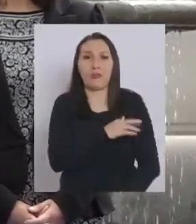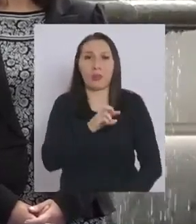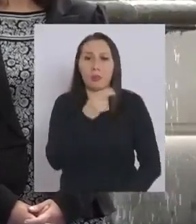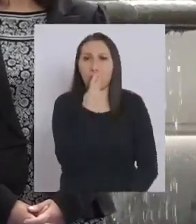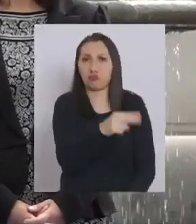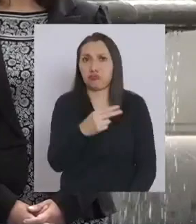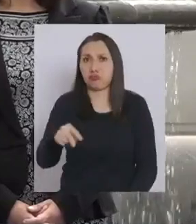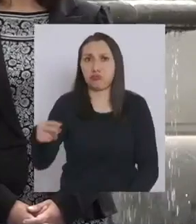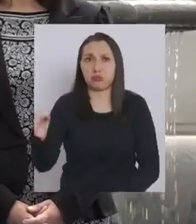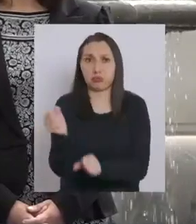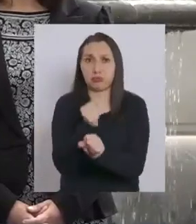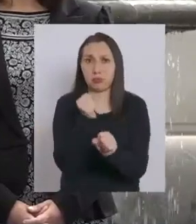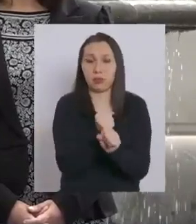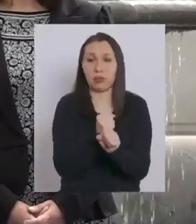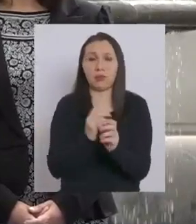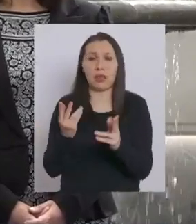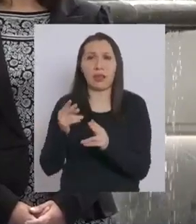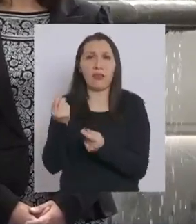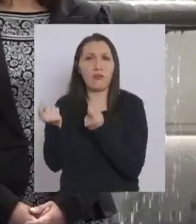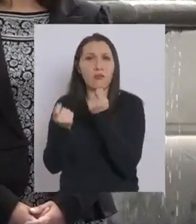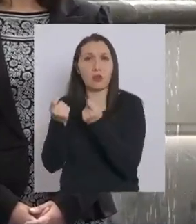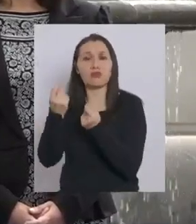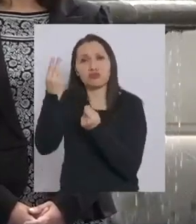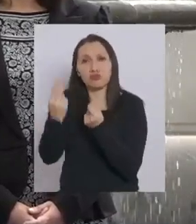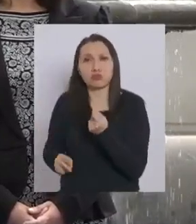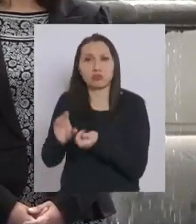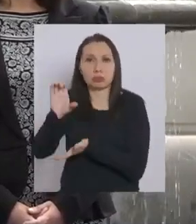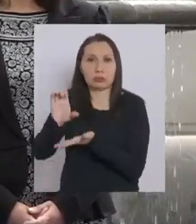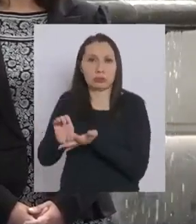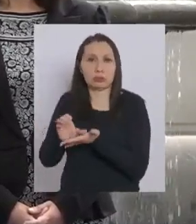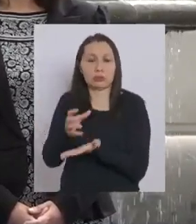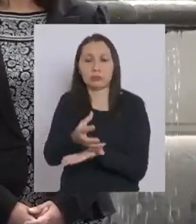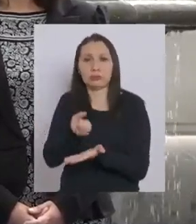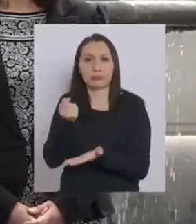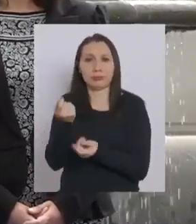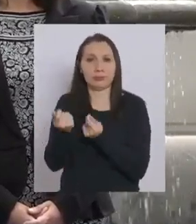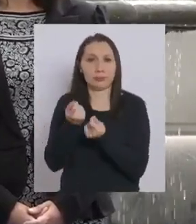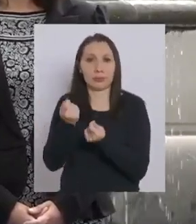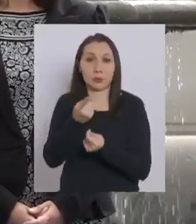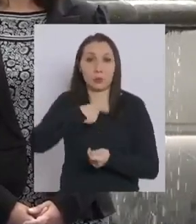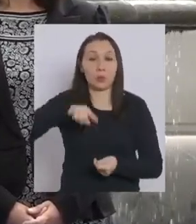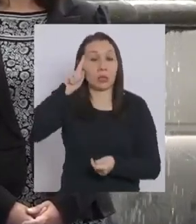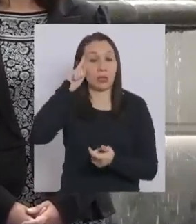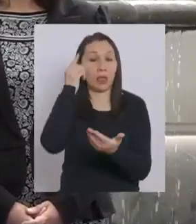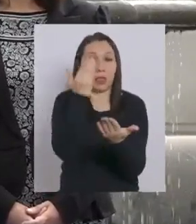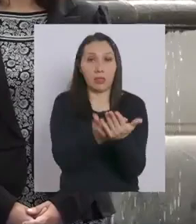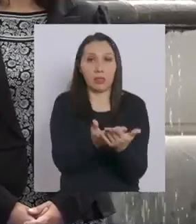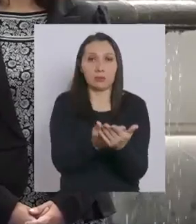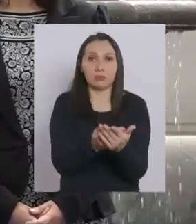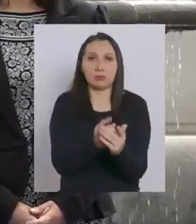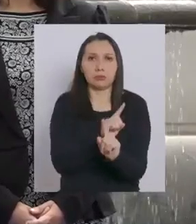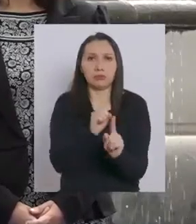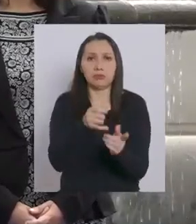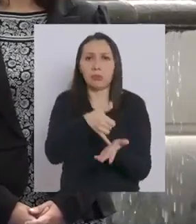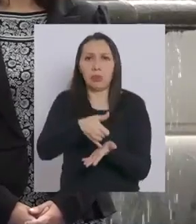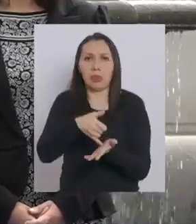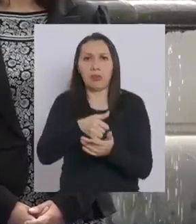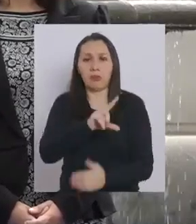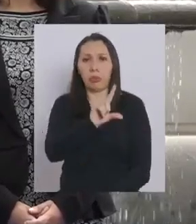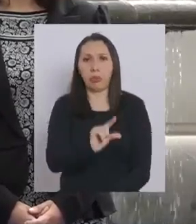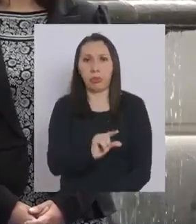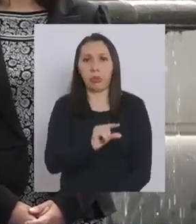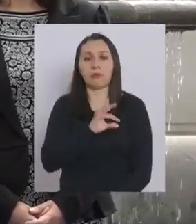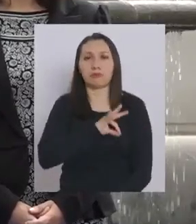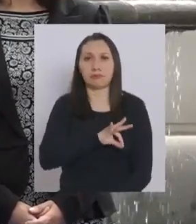a los trabajadores, sino que utiliza recursos fiscales. Y además, nuestra propuesta no debilita, no disminuye